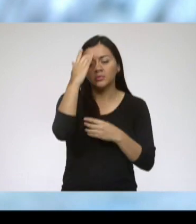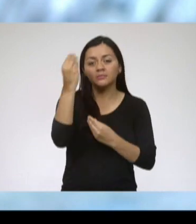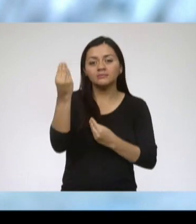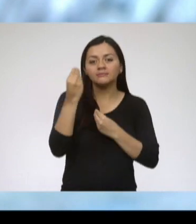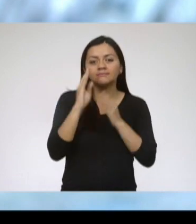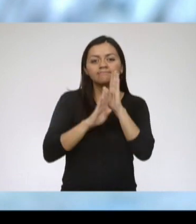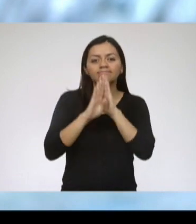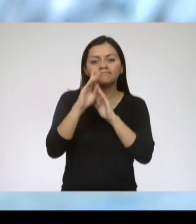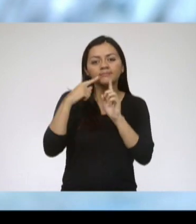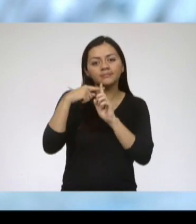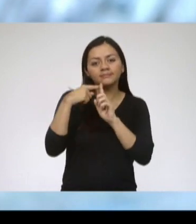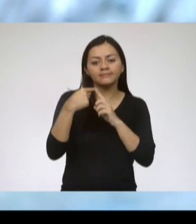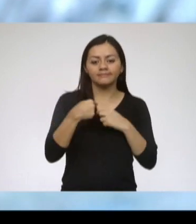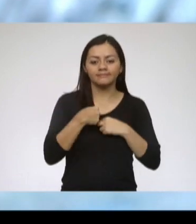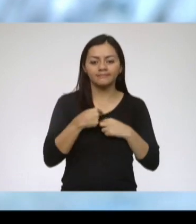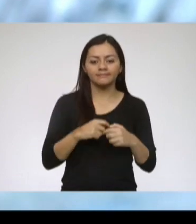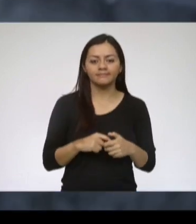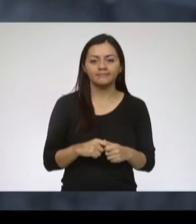uno.